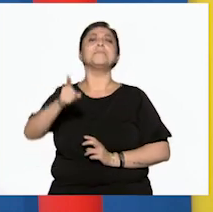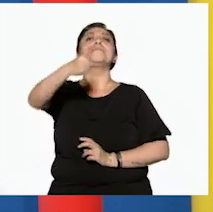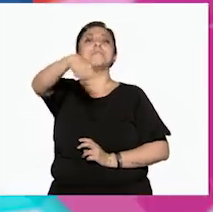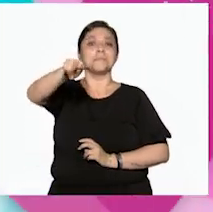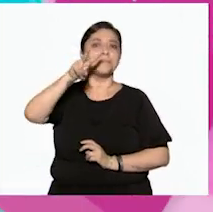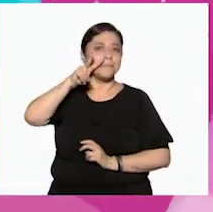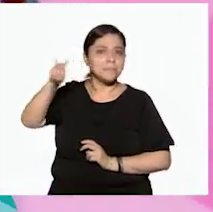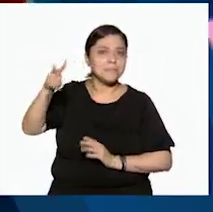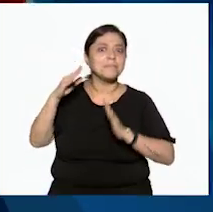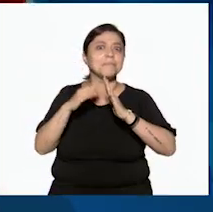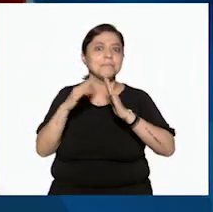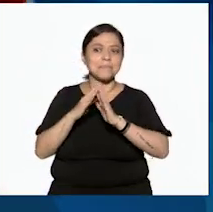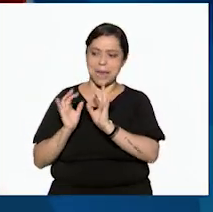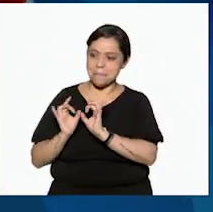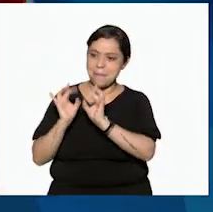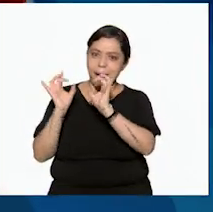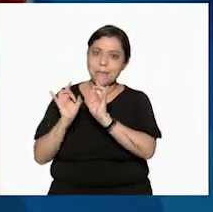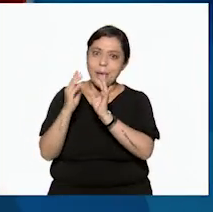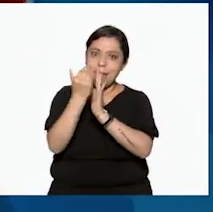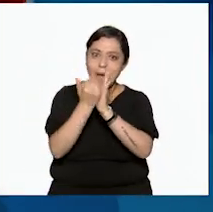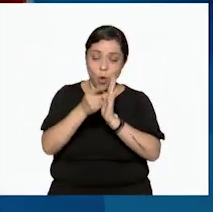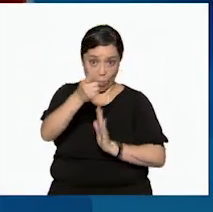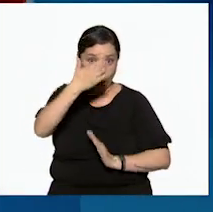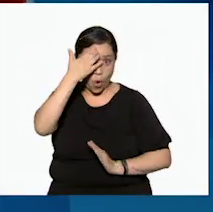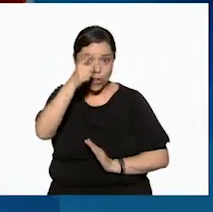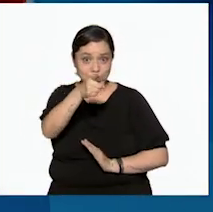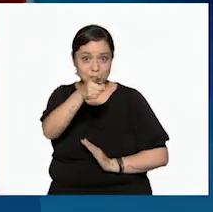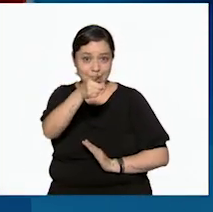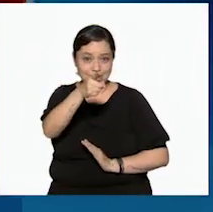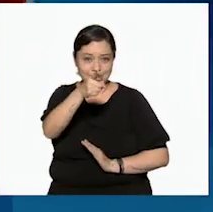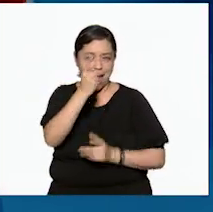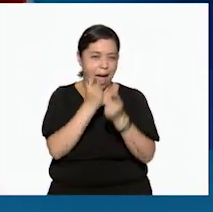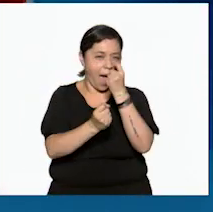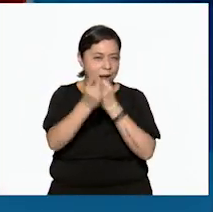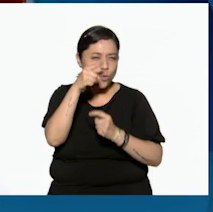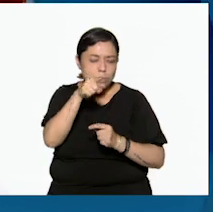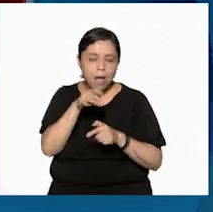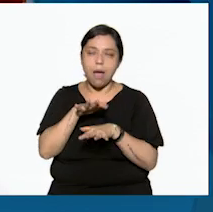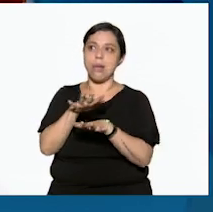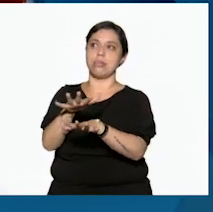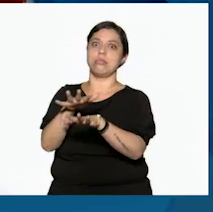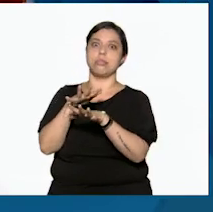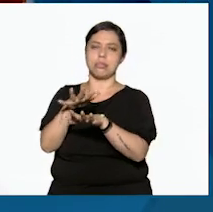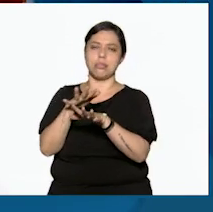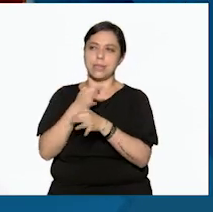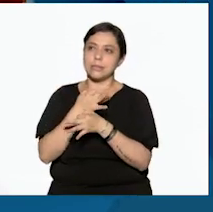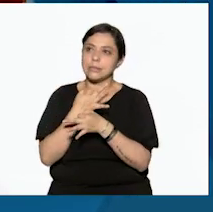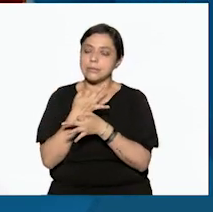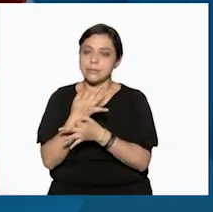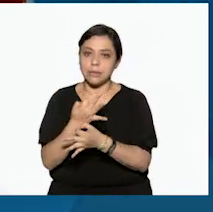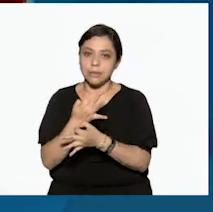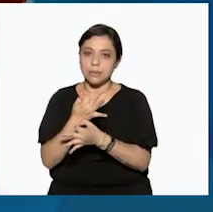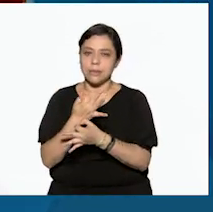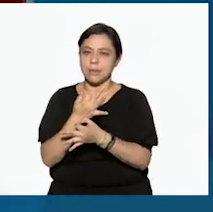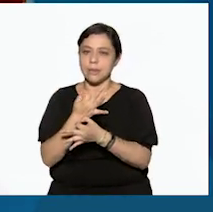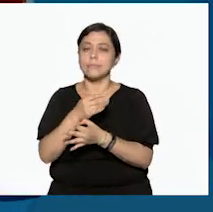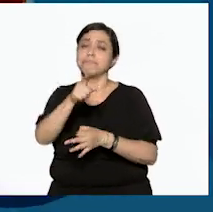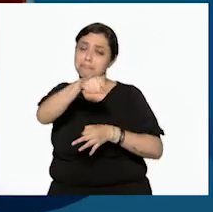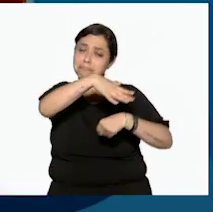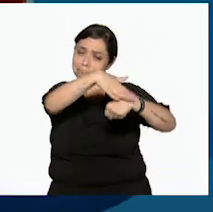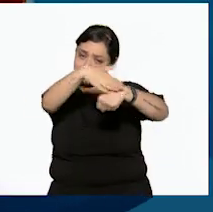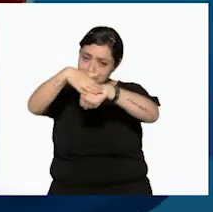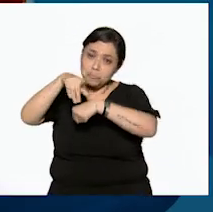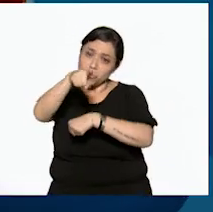les parecieron estos sucesos? ¿Conocían alguno? ¿Alguno llamó su atención de manera particular? Las y los invitamos